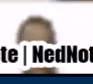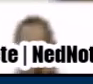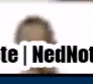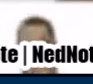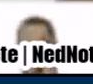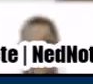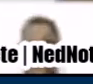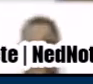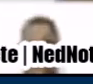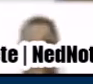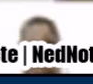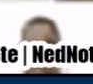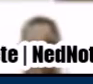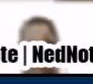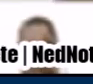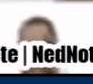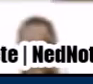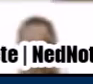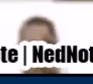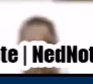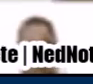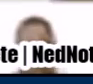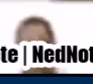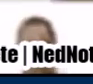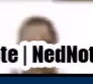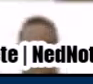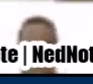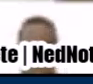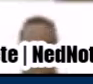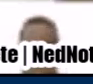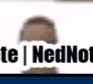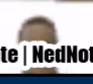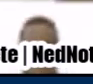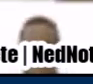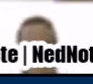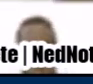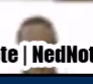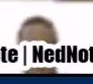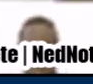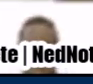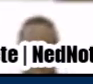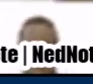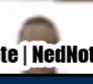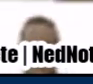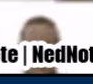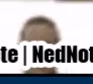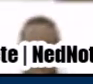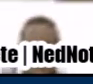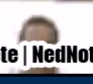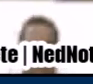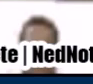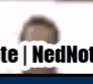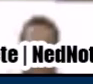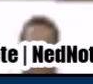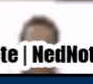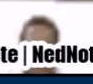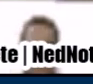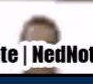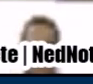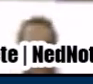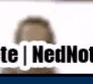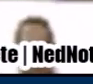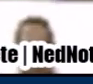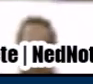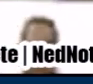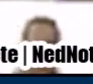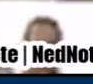cual no participamos, y desencadenó el no reconocimiento a Maduro, el reconocimiento del gobierno encargado. Estas